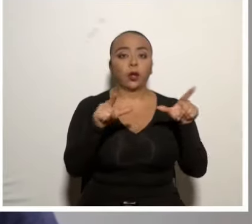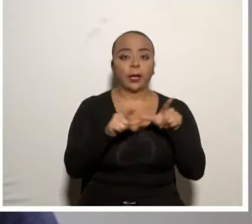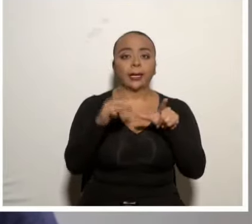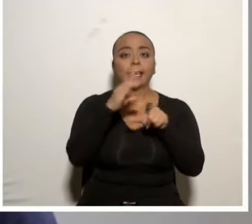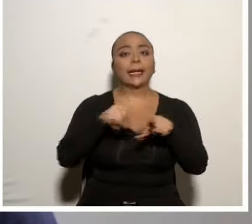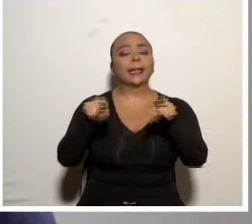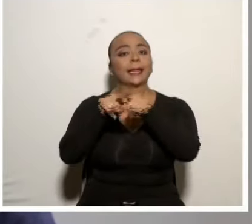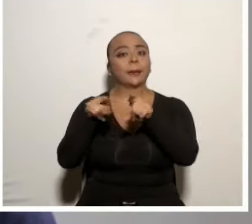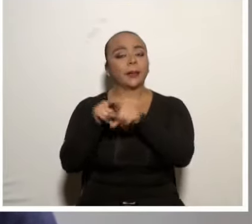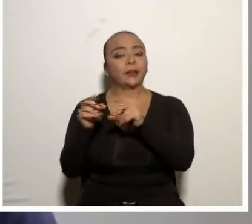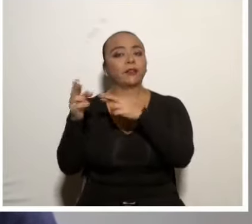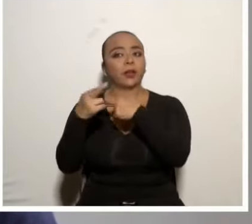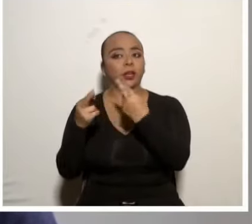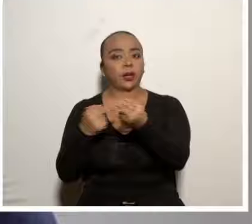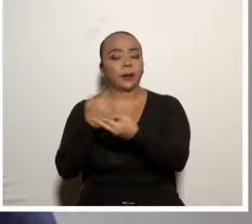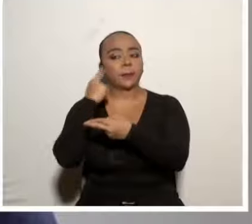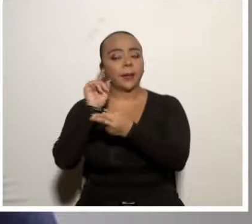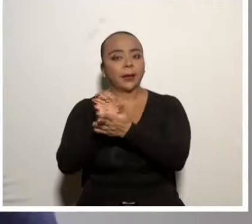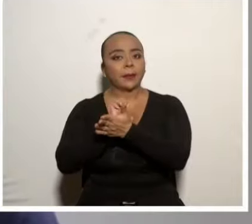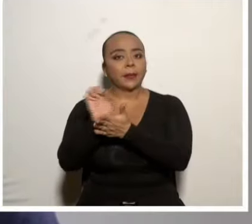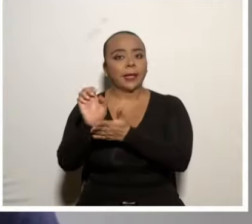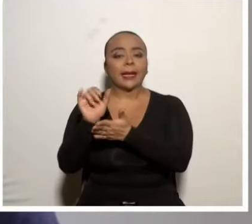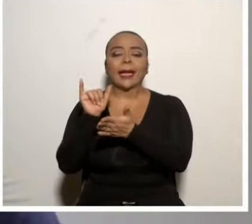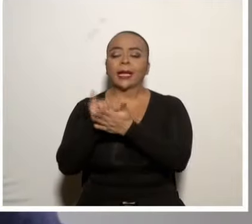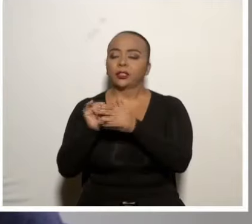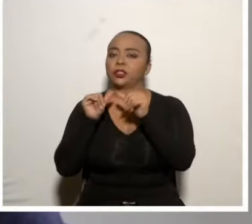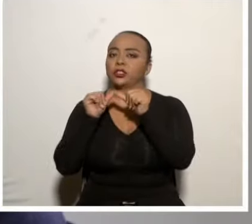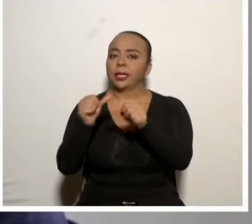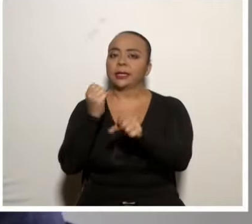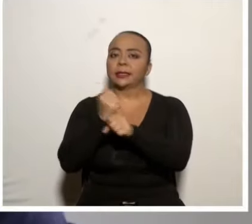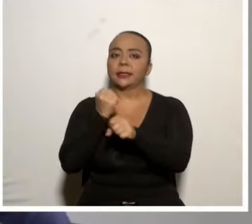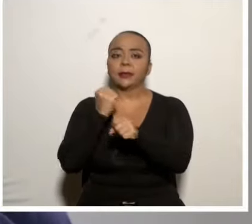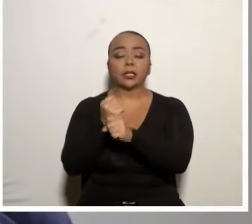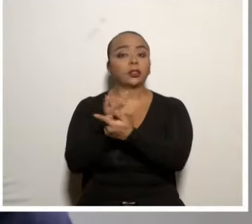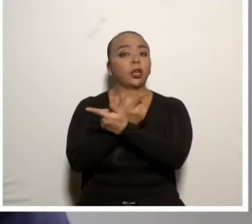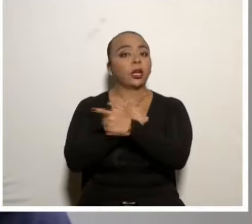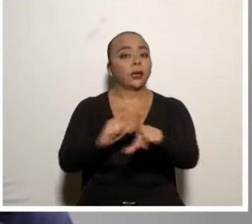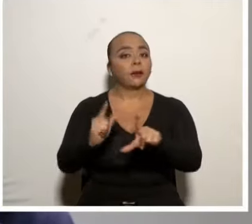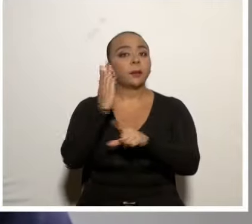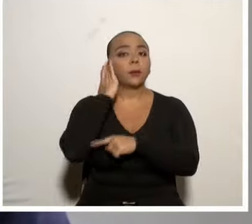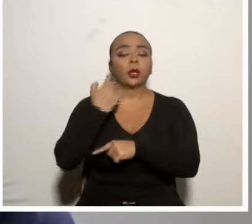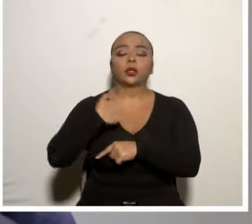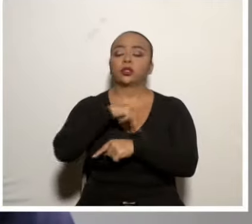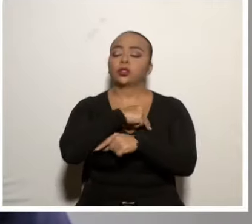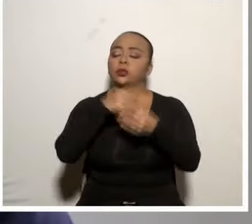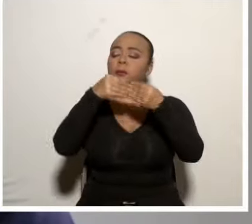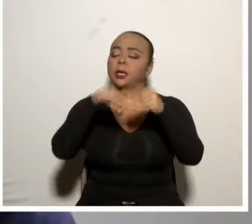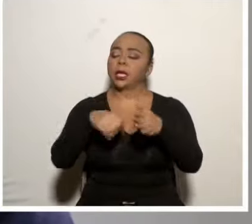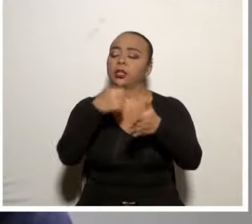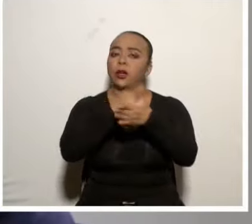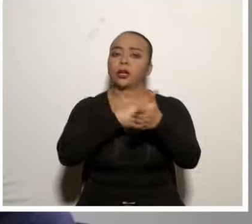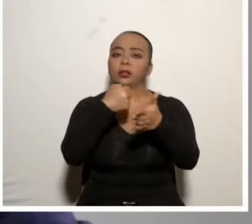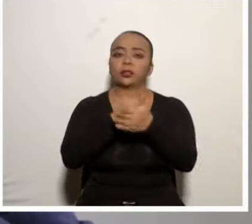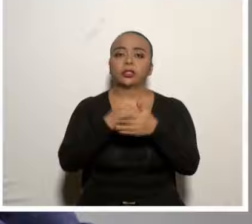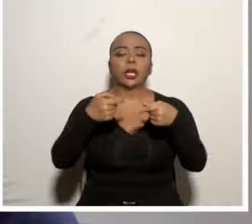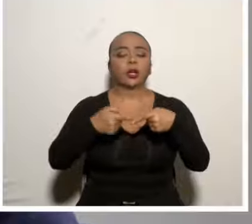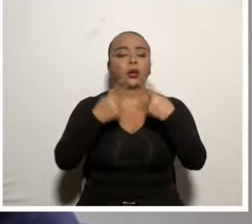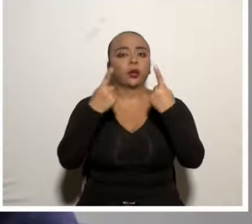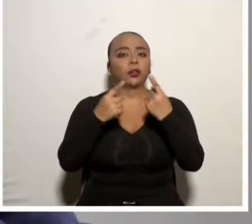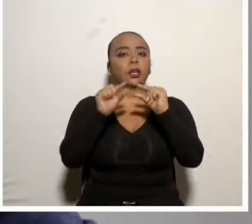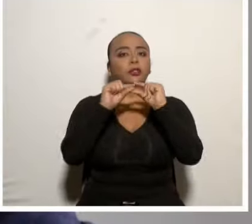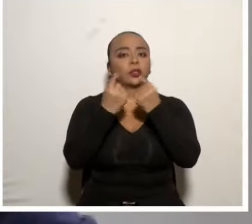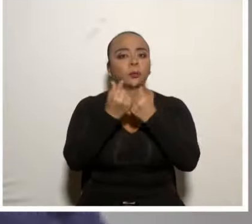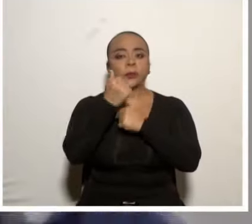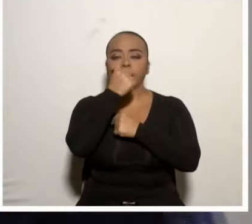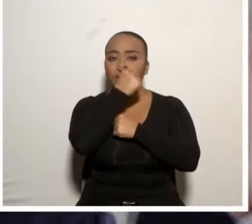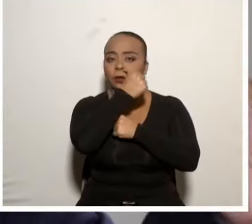y a nivel regional para evitar que estos sigan trabajando por la libre, porque estamos perdiendo la lucha contra los